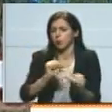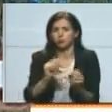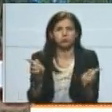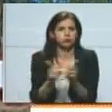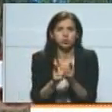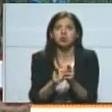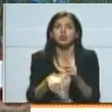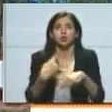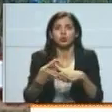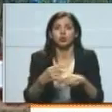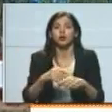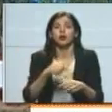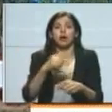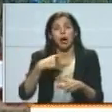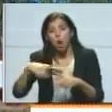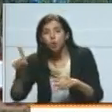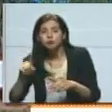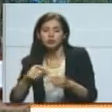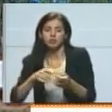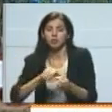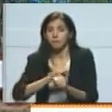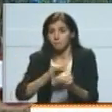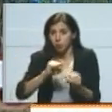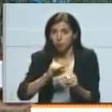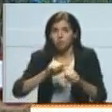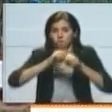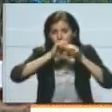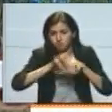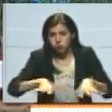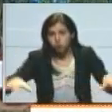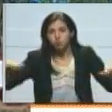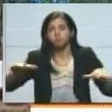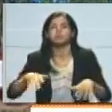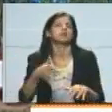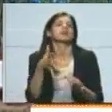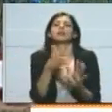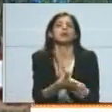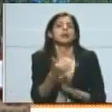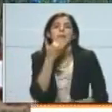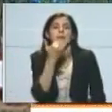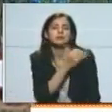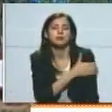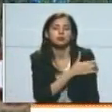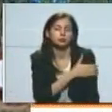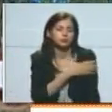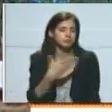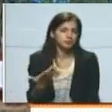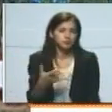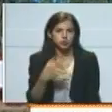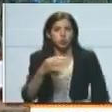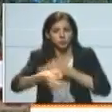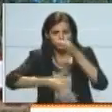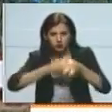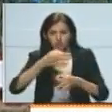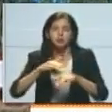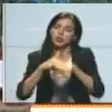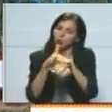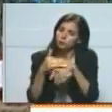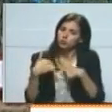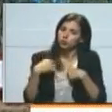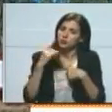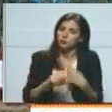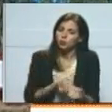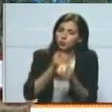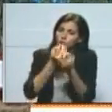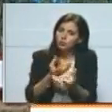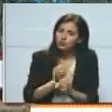¿Qué hizo la derecha? Yo le voy a decir qué hizo la derecha cuando eso ocurrió. Perdóneme. Pero esto uno tiene que comentarlo